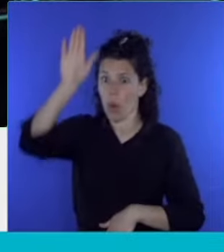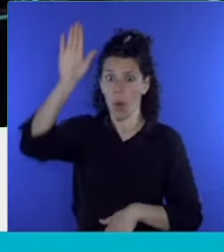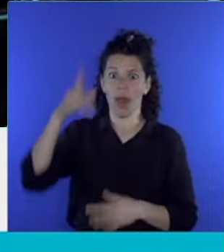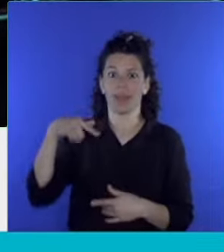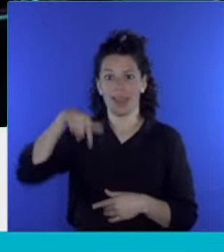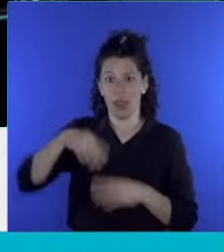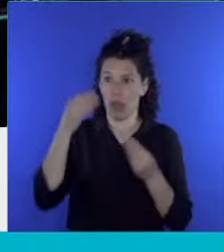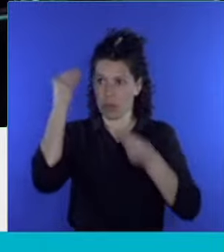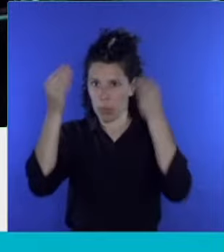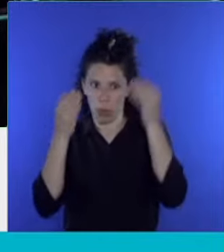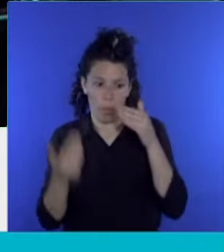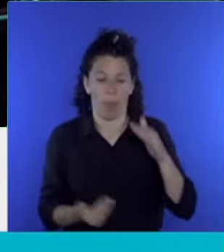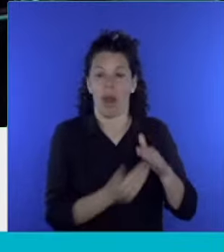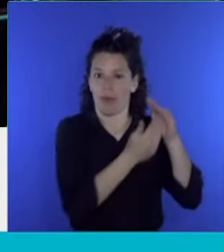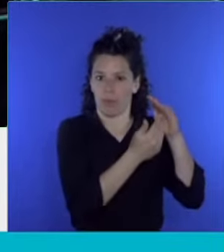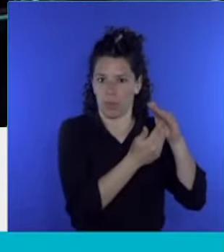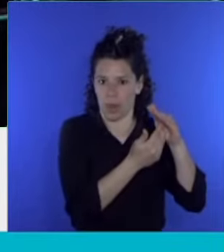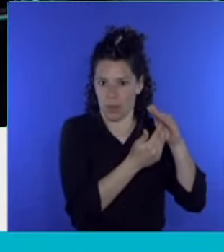prioridades